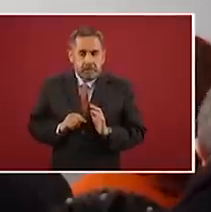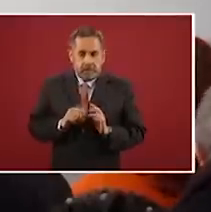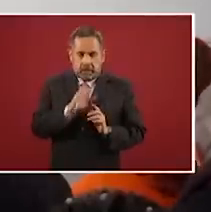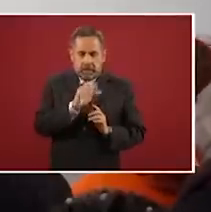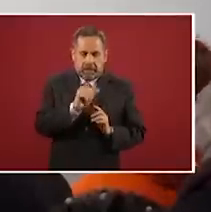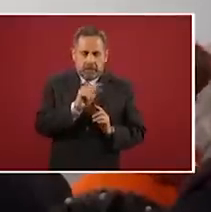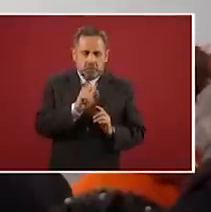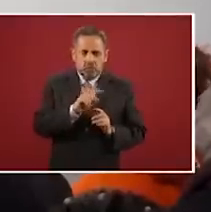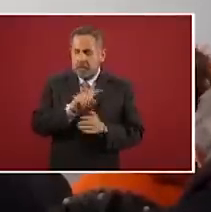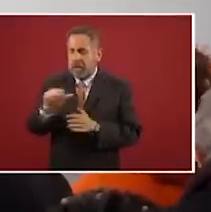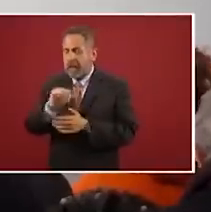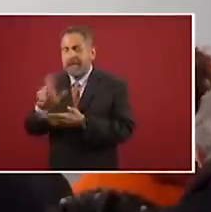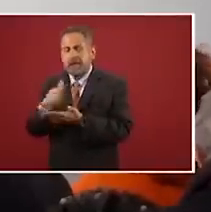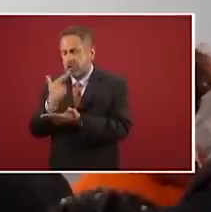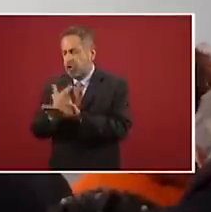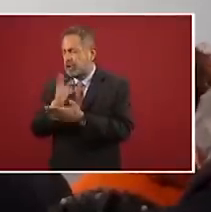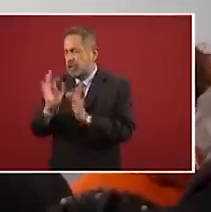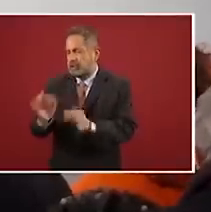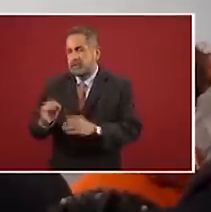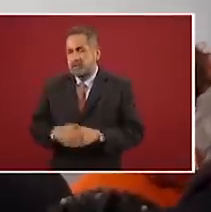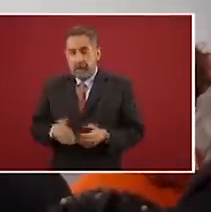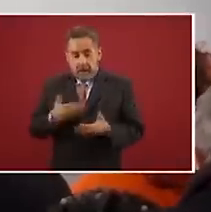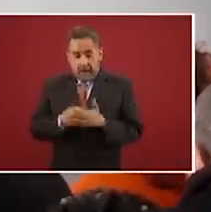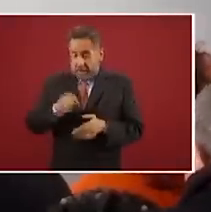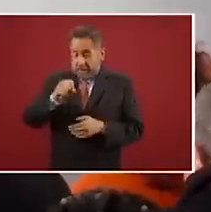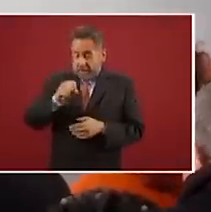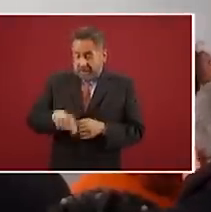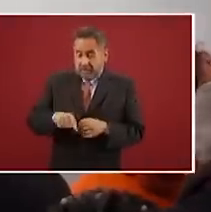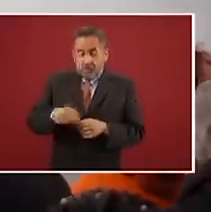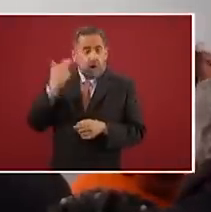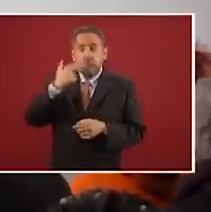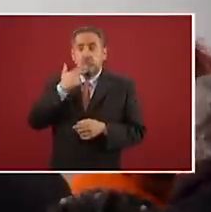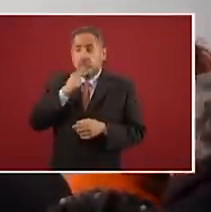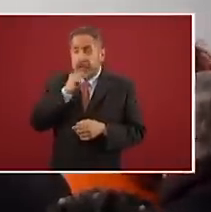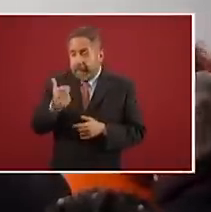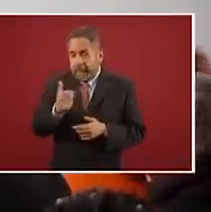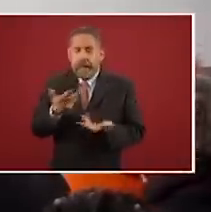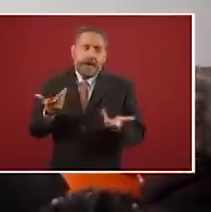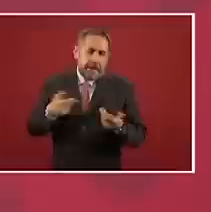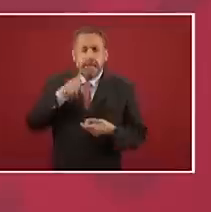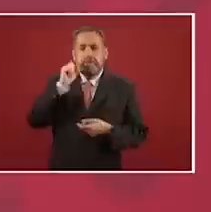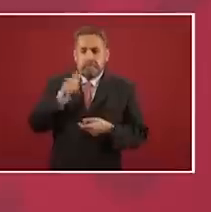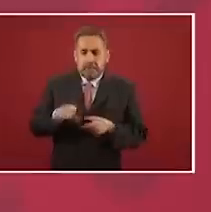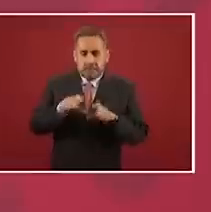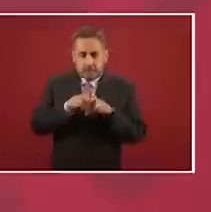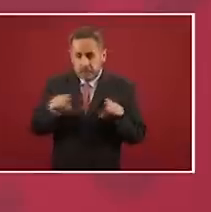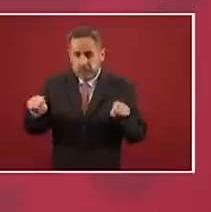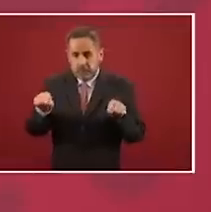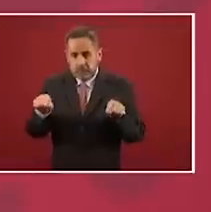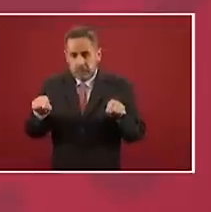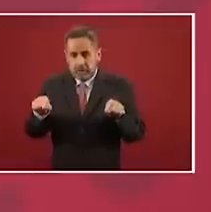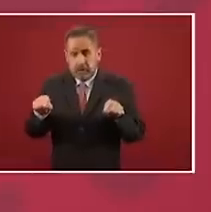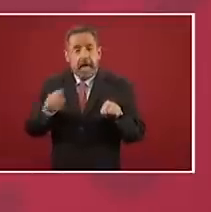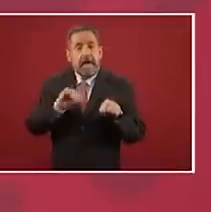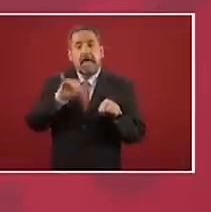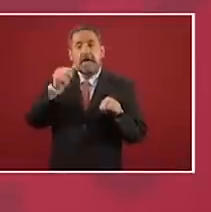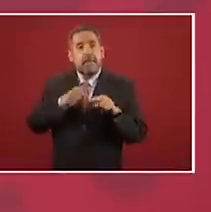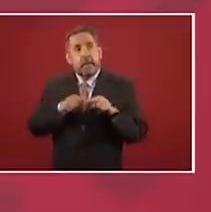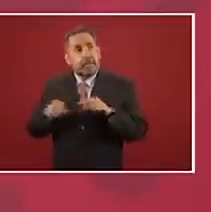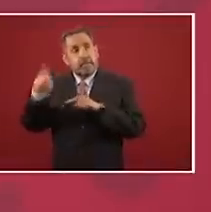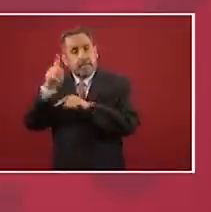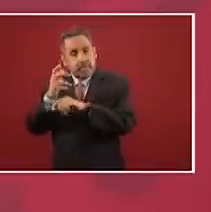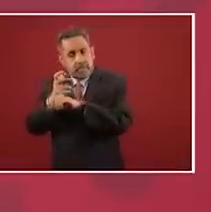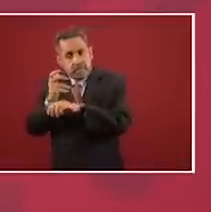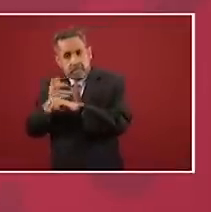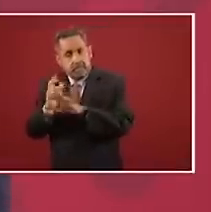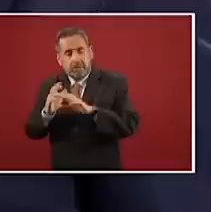Cactus Reynosa. Ahora, ese gasoducto que estaba para llevar el gas